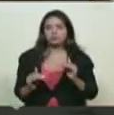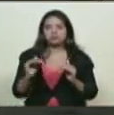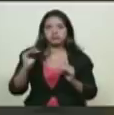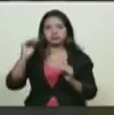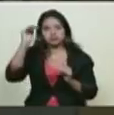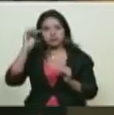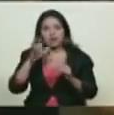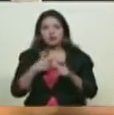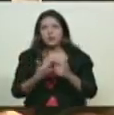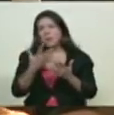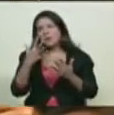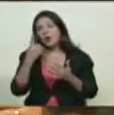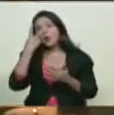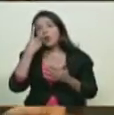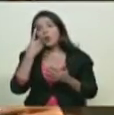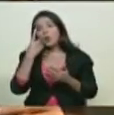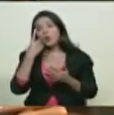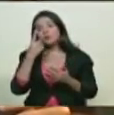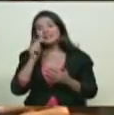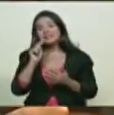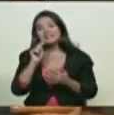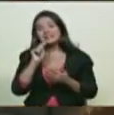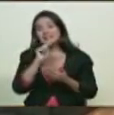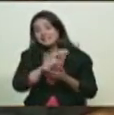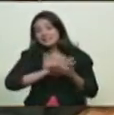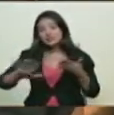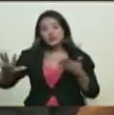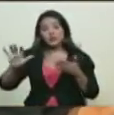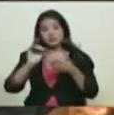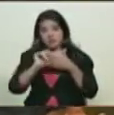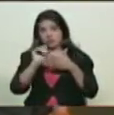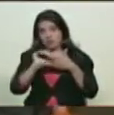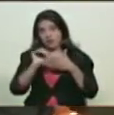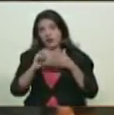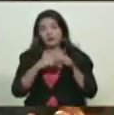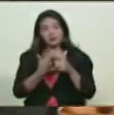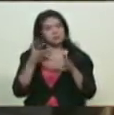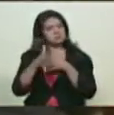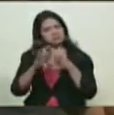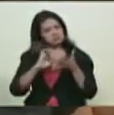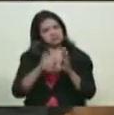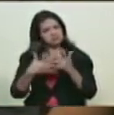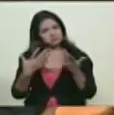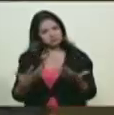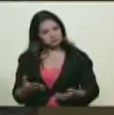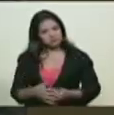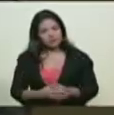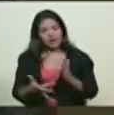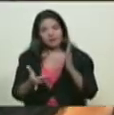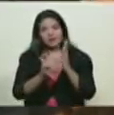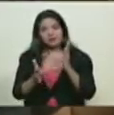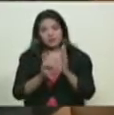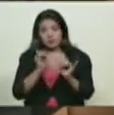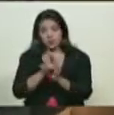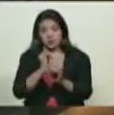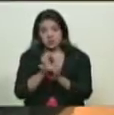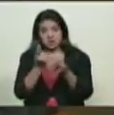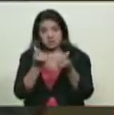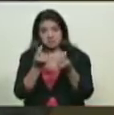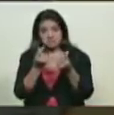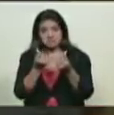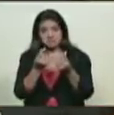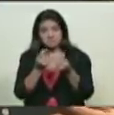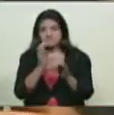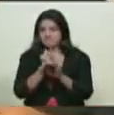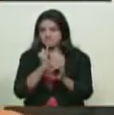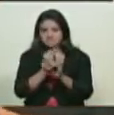alcanza casi un trillón de dólares esto significa que se está convirtiendo la tecnología en lo que el uso de